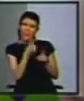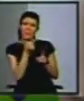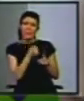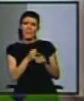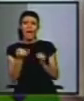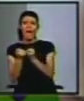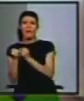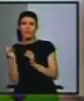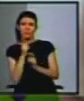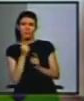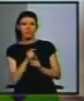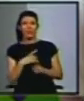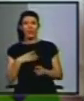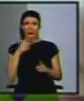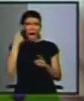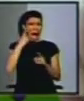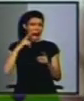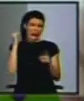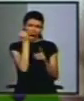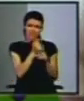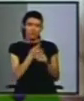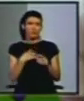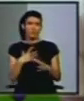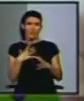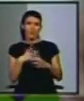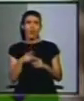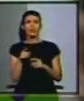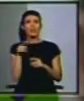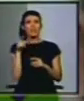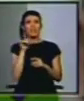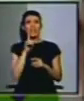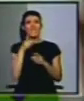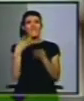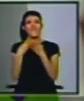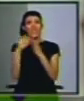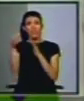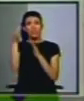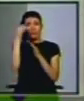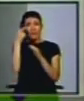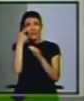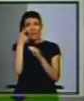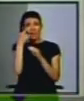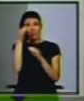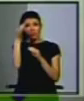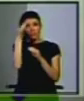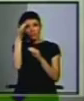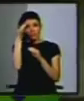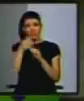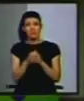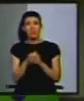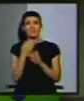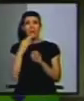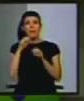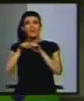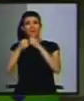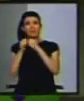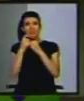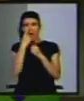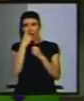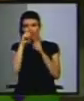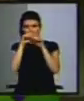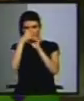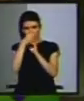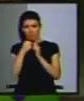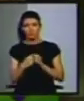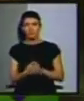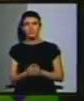Una agresión brutal que dejó a Mario Erler con un vidrio incrustado en su ojo derecho y severas fracturas en su